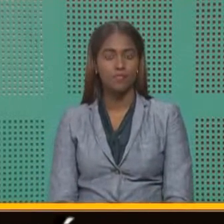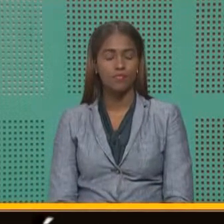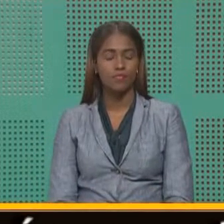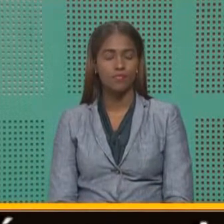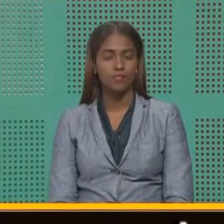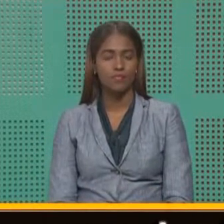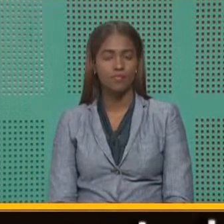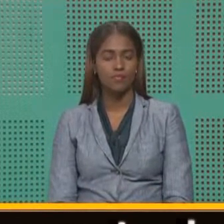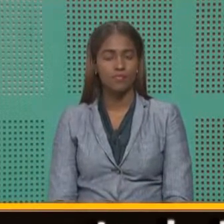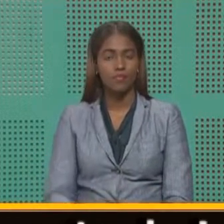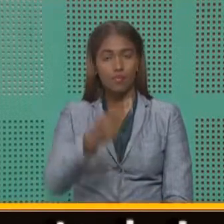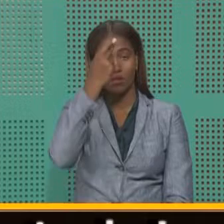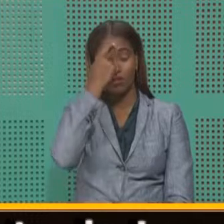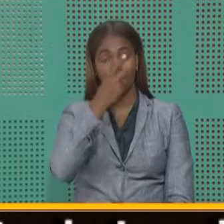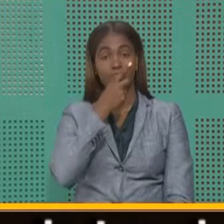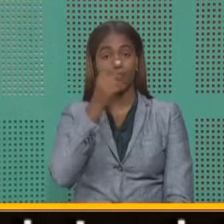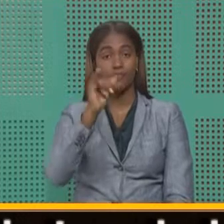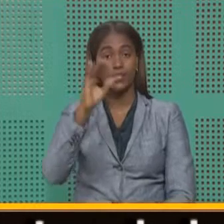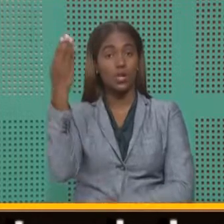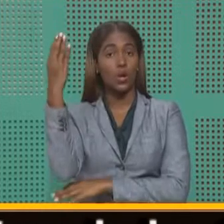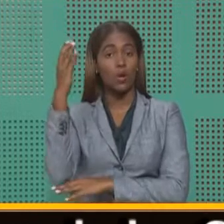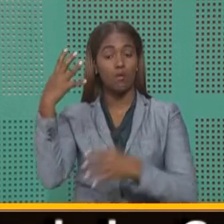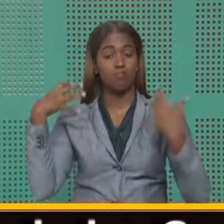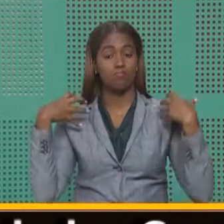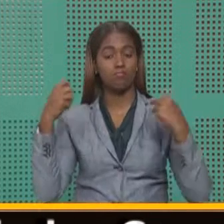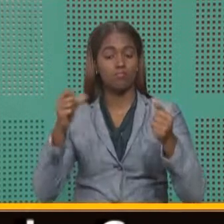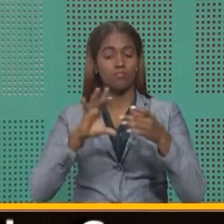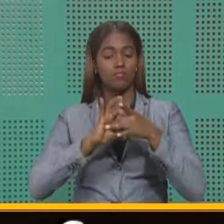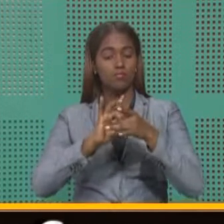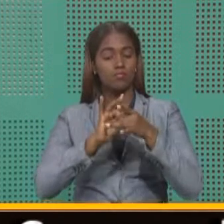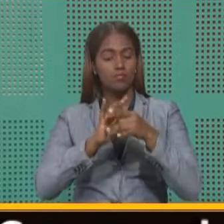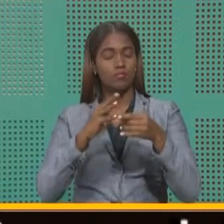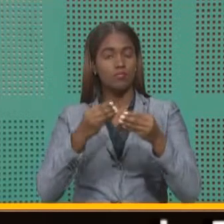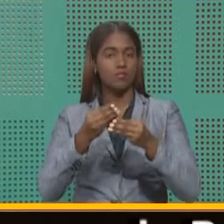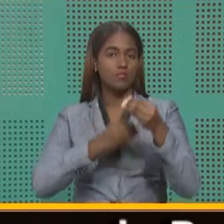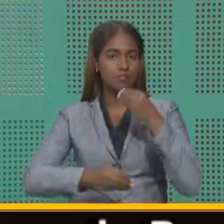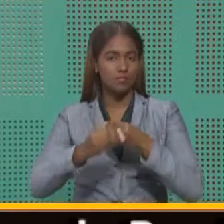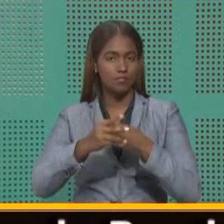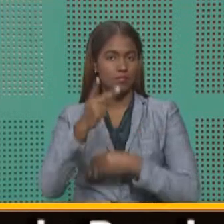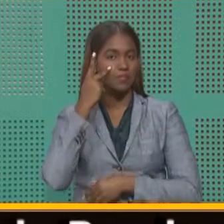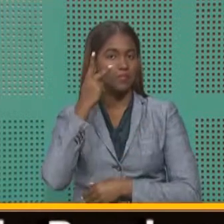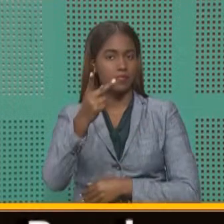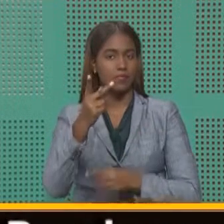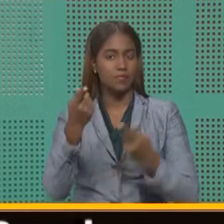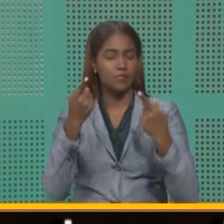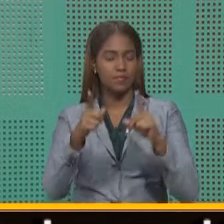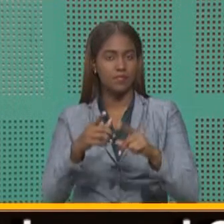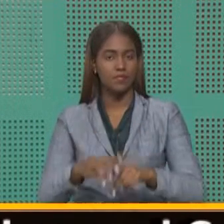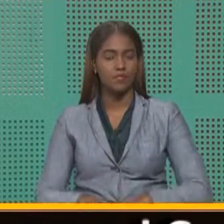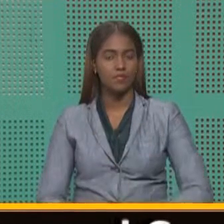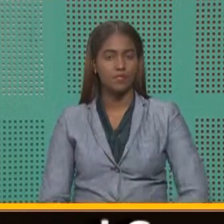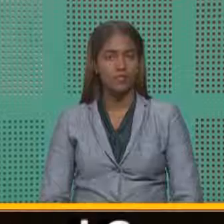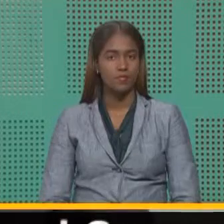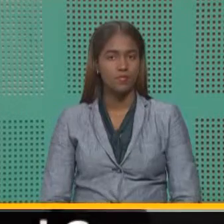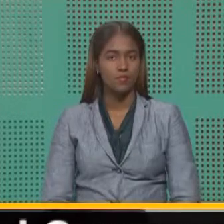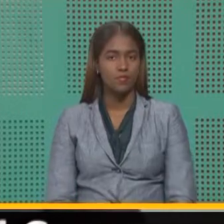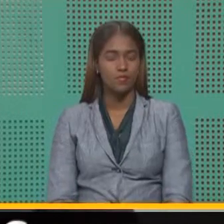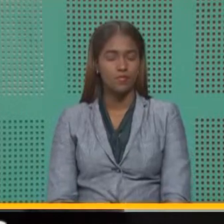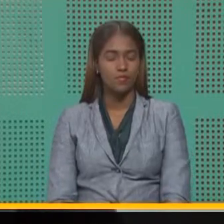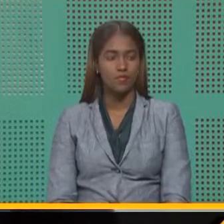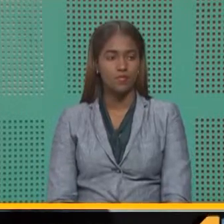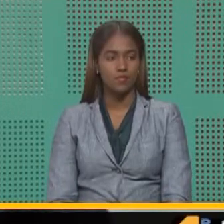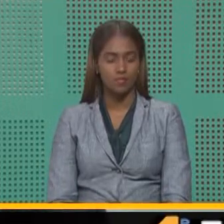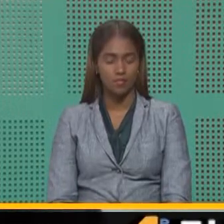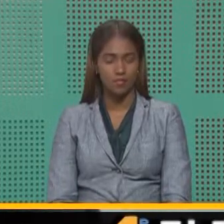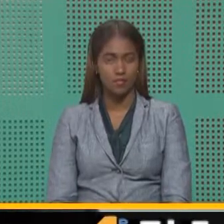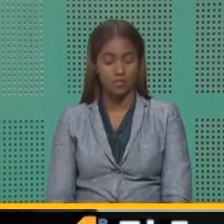la república dominicana y colombia fortalecen sus relaciones económicas veamos los detalles hoy damos